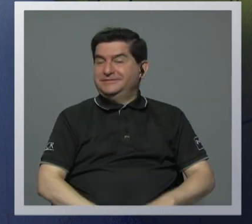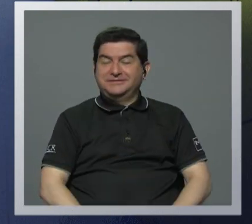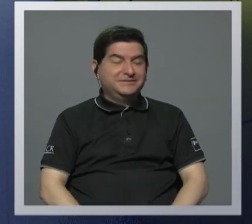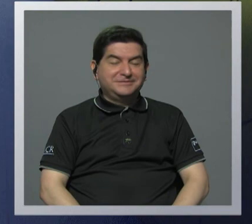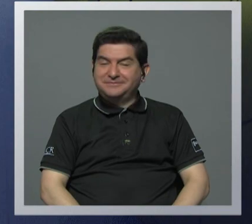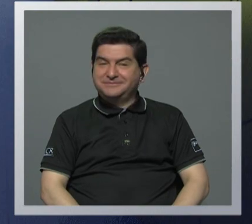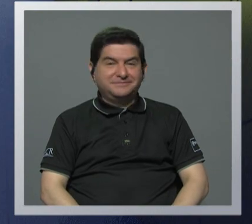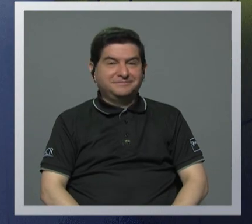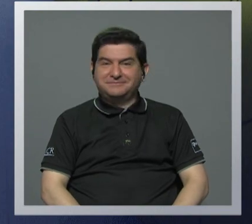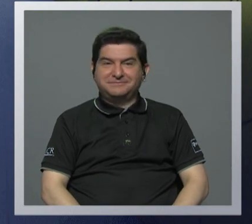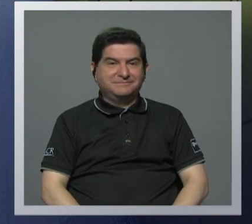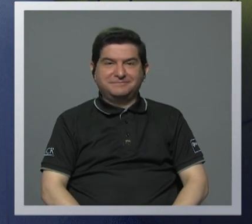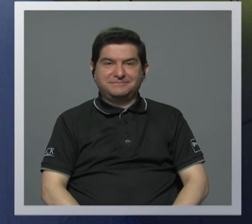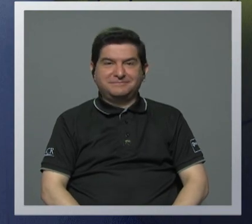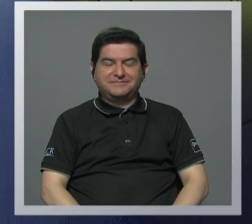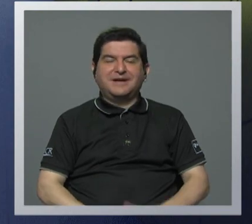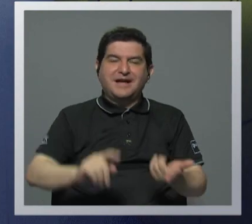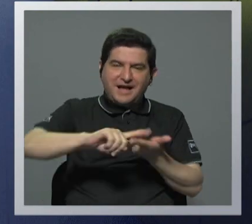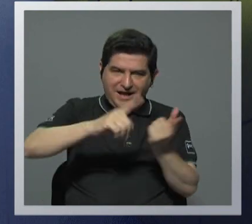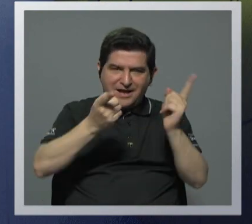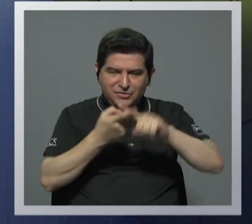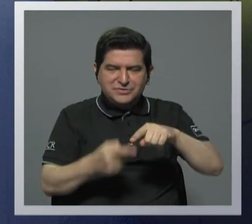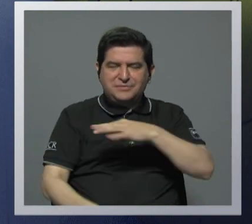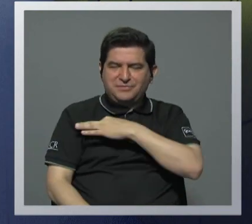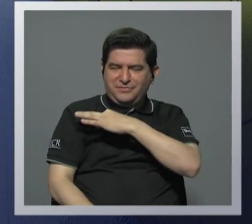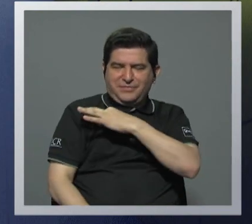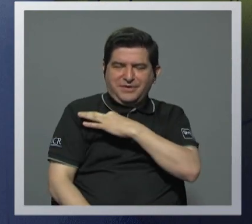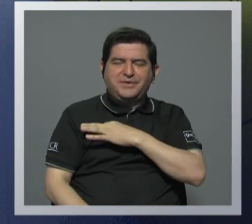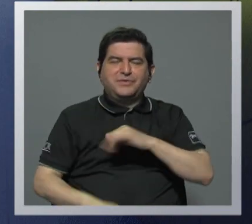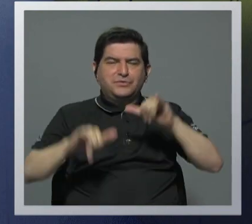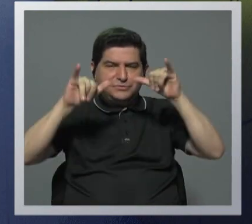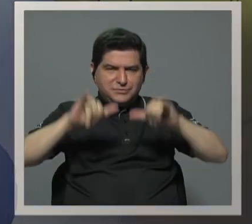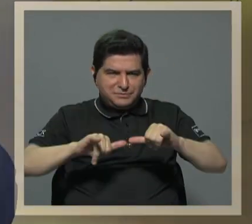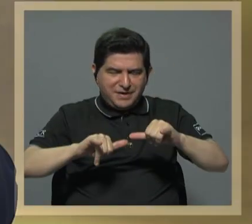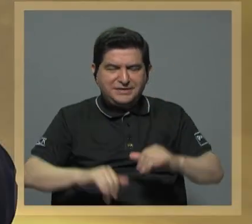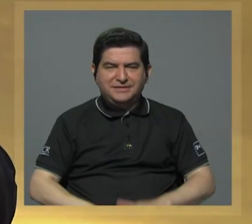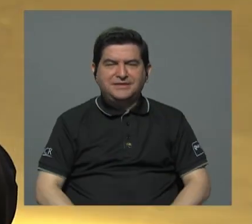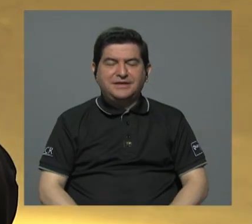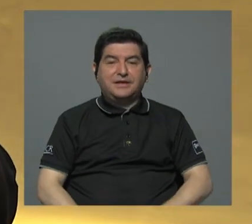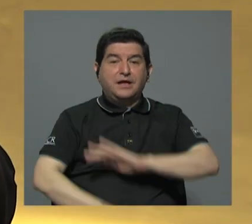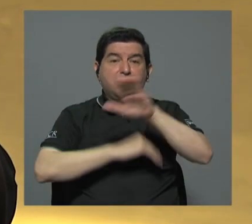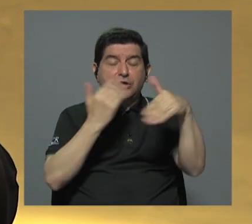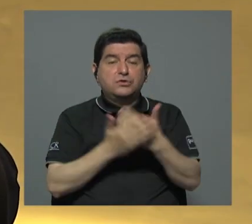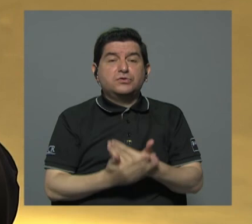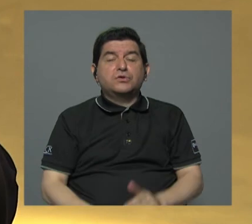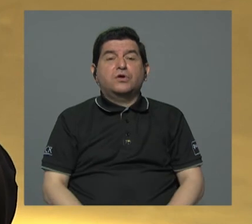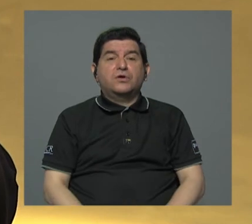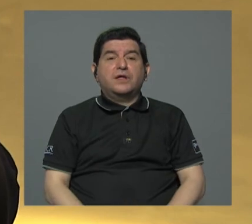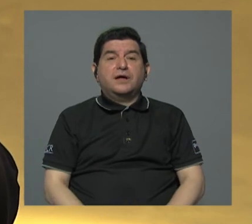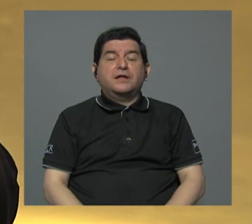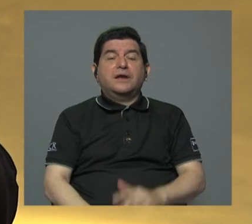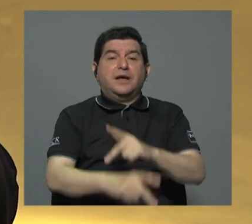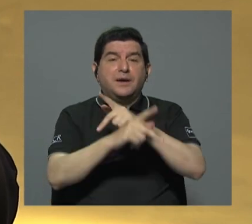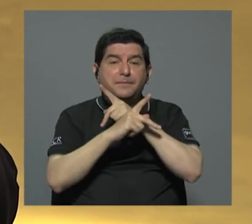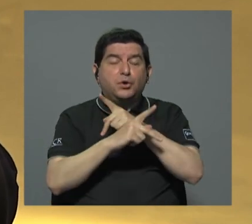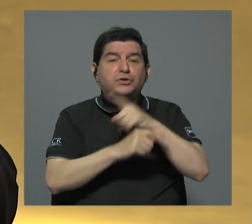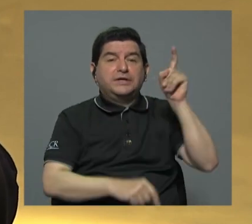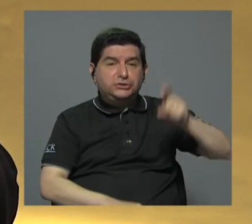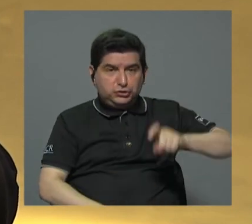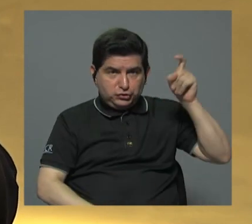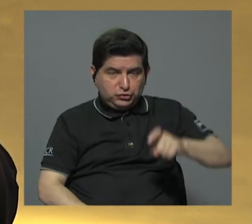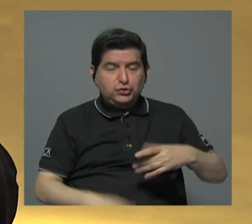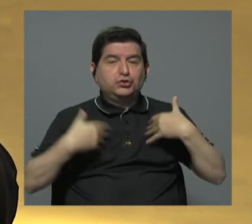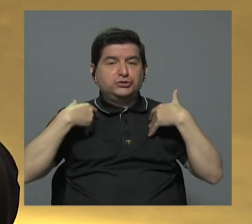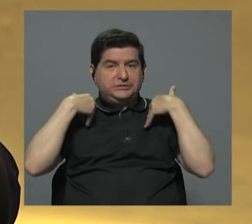y a las amigas y amigos invitarlos a que mantengan todas las medidas de cuidado de